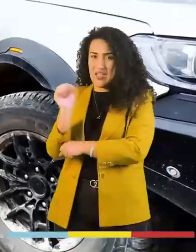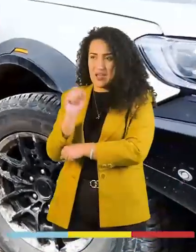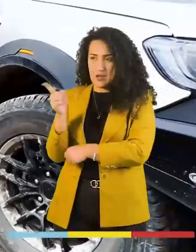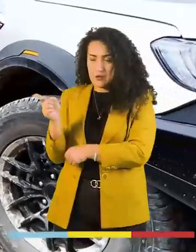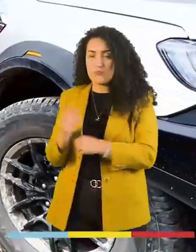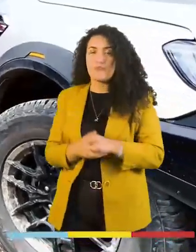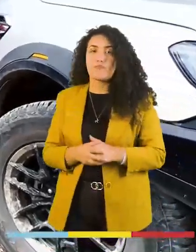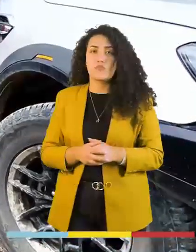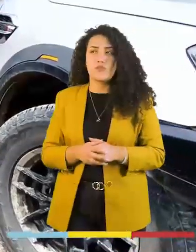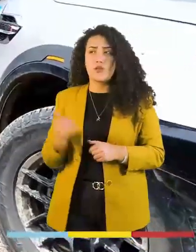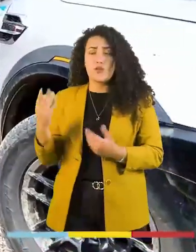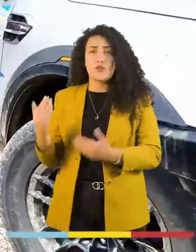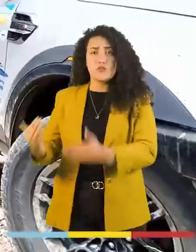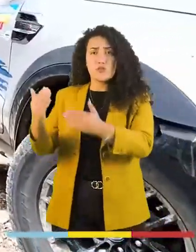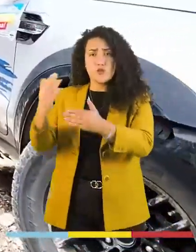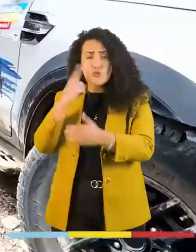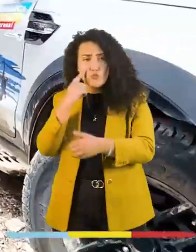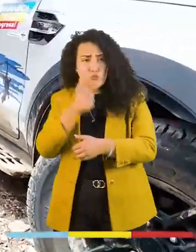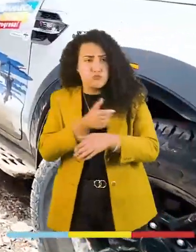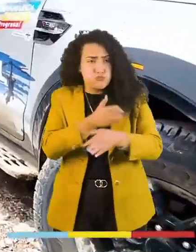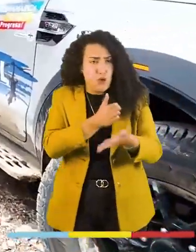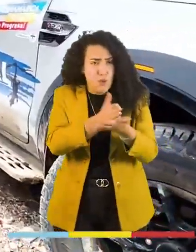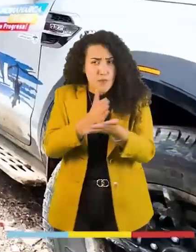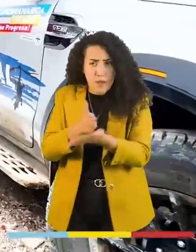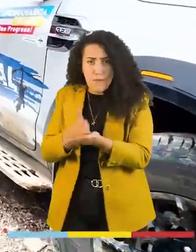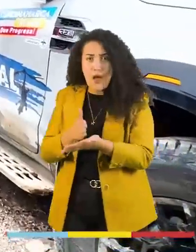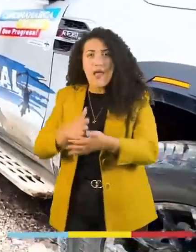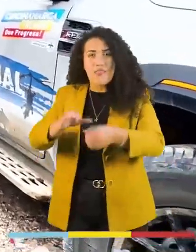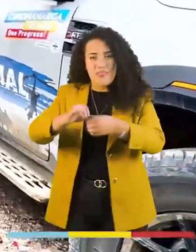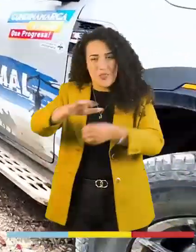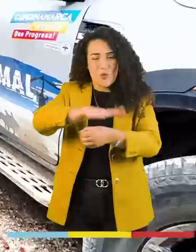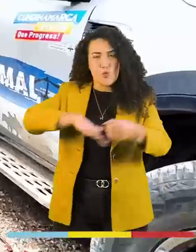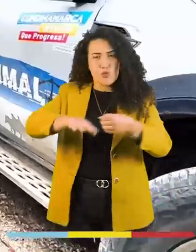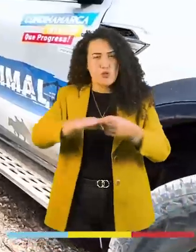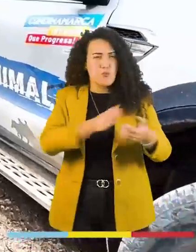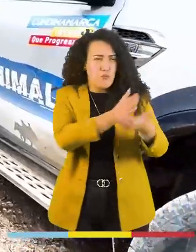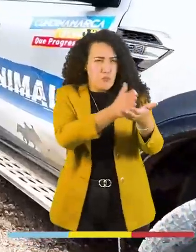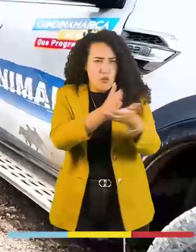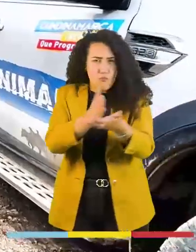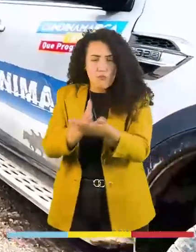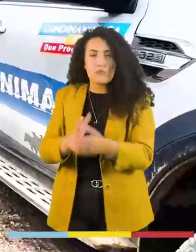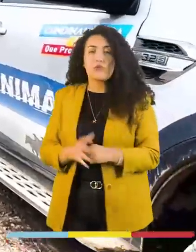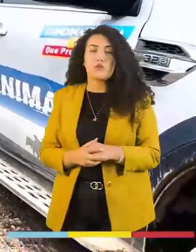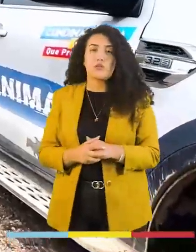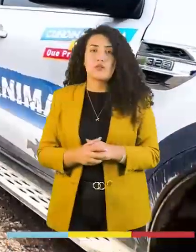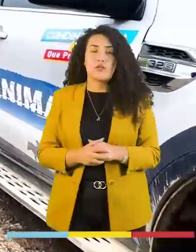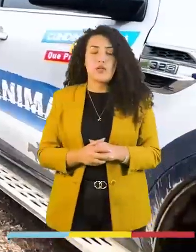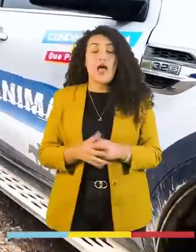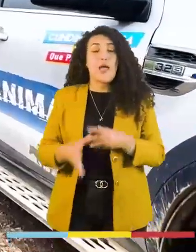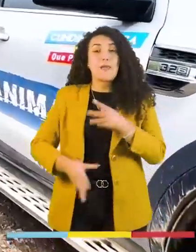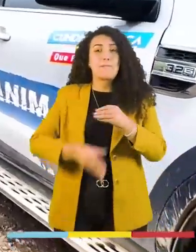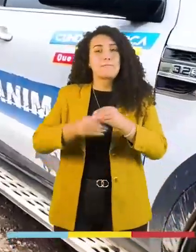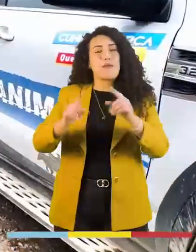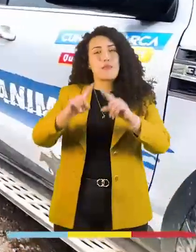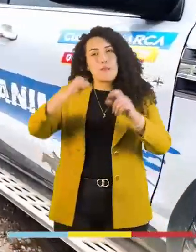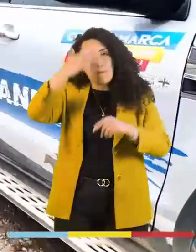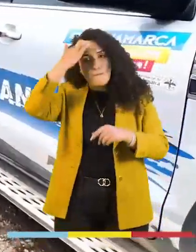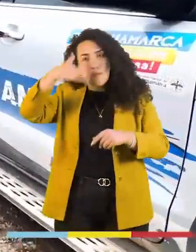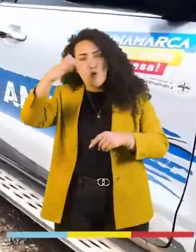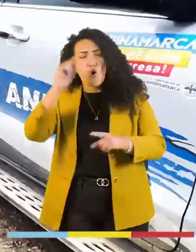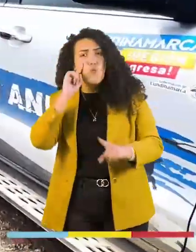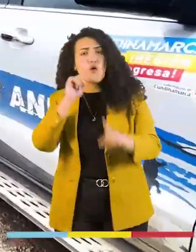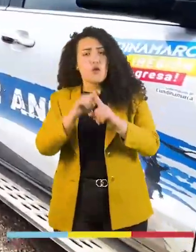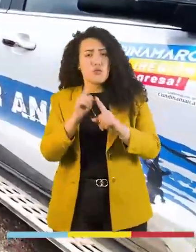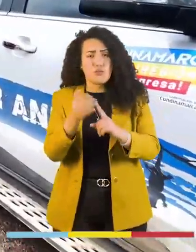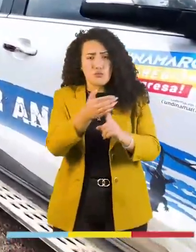un vehículo que nos ha venido acompañando en la gira Bienestar Animal por todo el departamento. También apoya la línea de protección ante la crueldad animal, buscando